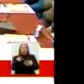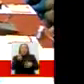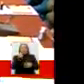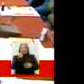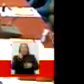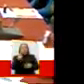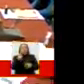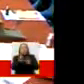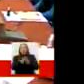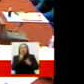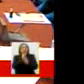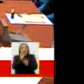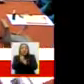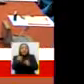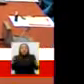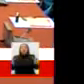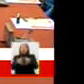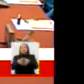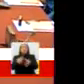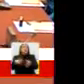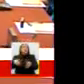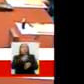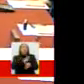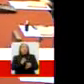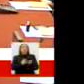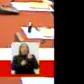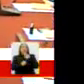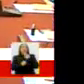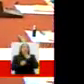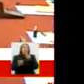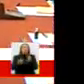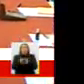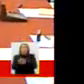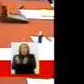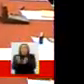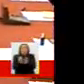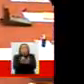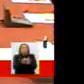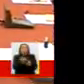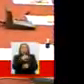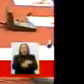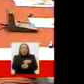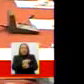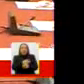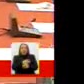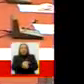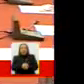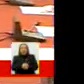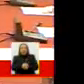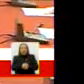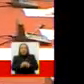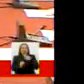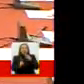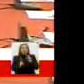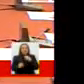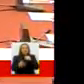representativa, no, era democracia directa, se juntaban pues el Estado, que antes eran pues estados pequeños en Grecia, se juntaban en el Ágora y